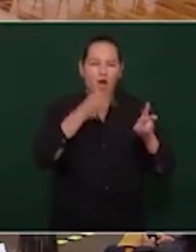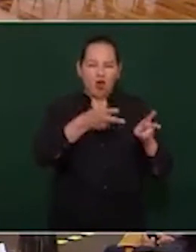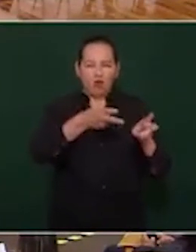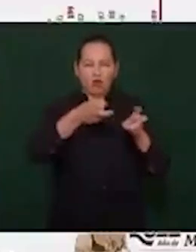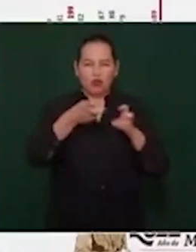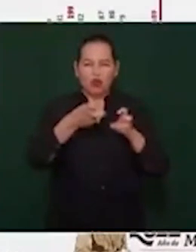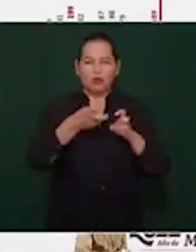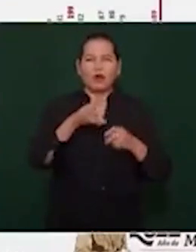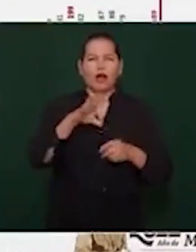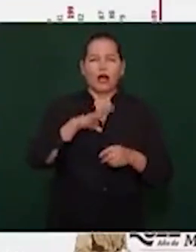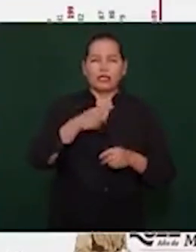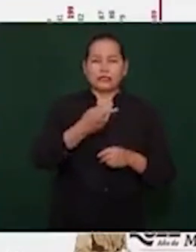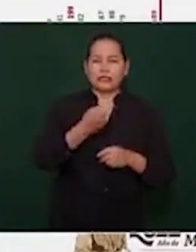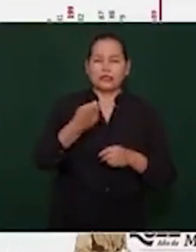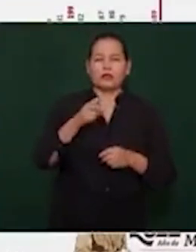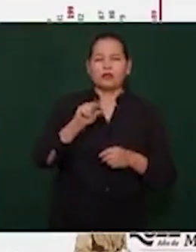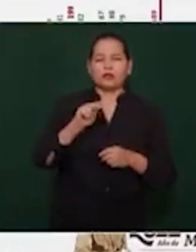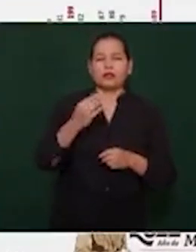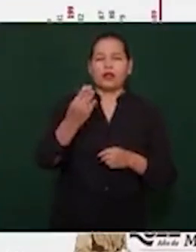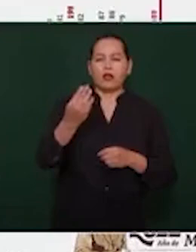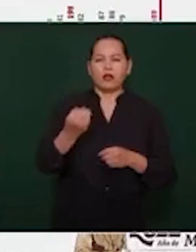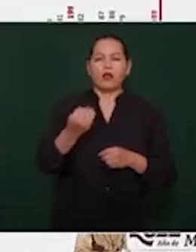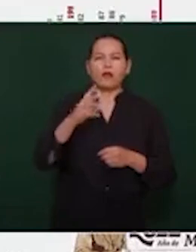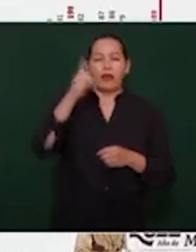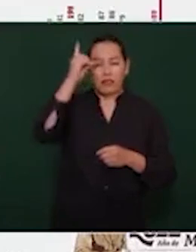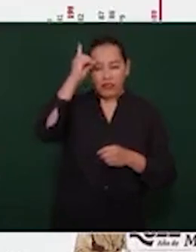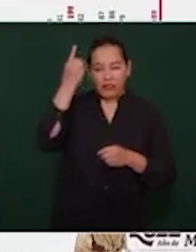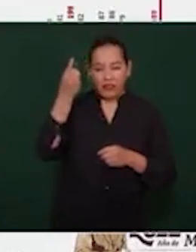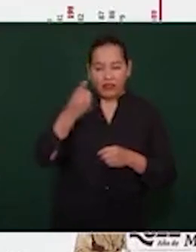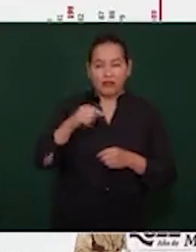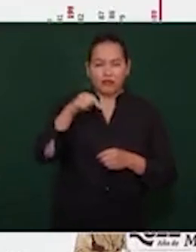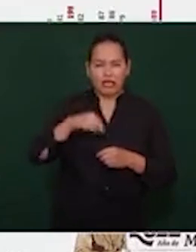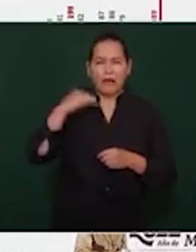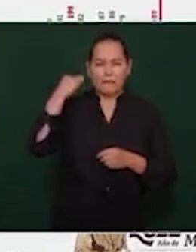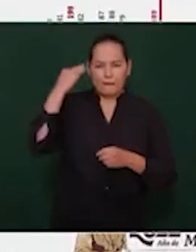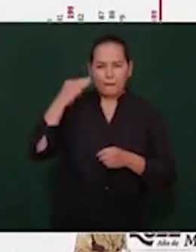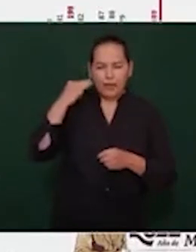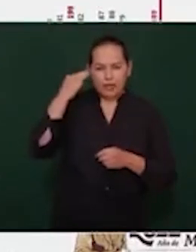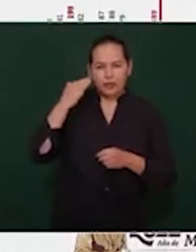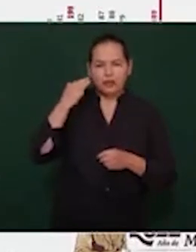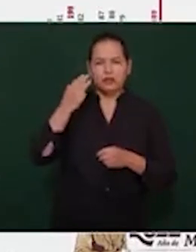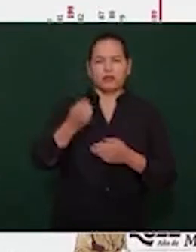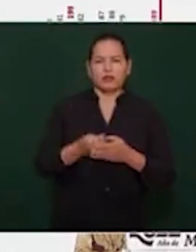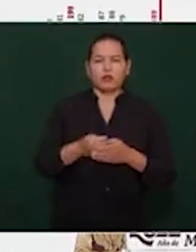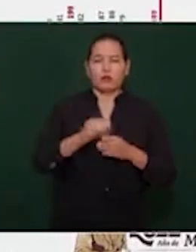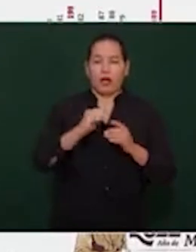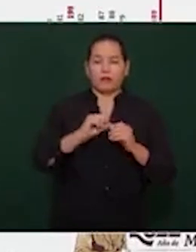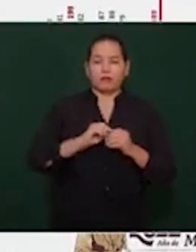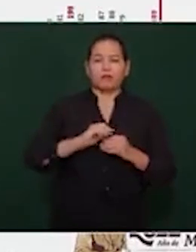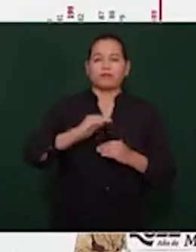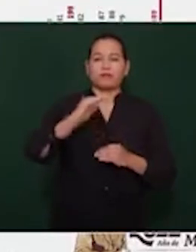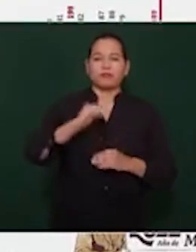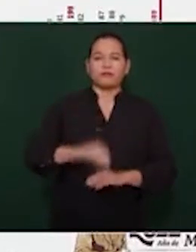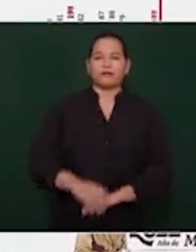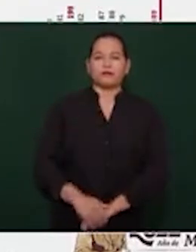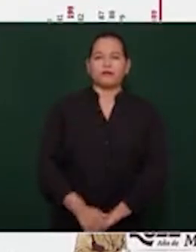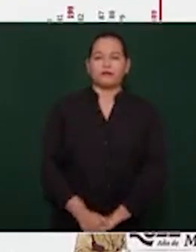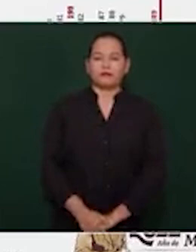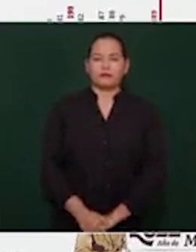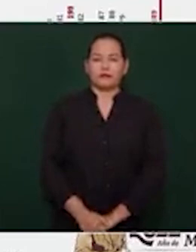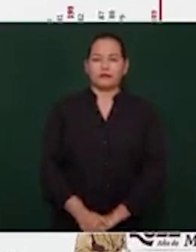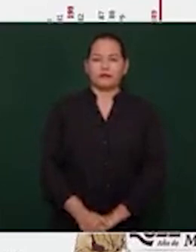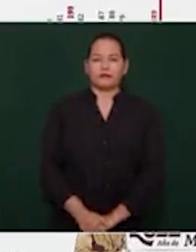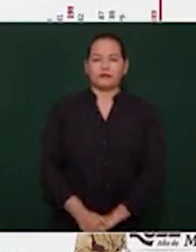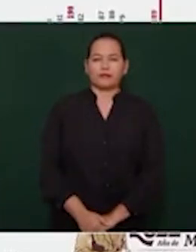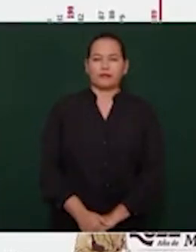189 delitos en marzo, su tendencia es hacia la alza, tiene el cuarto lugar. Aquí vemos la